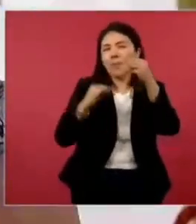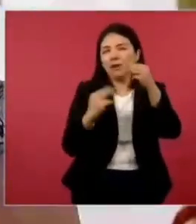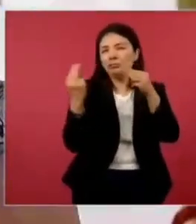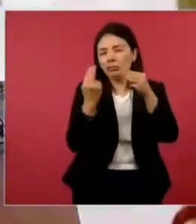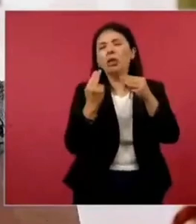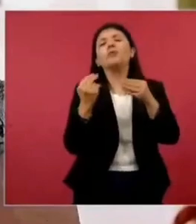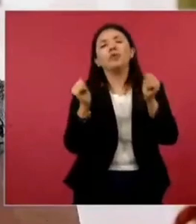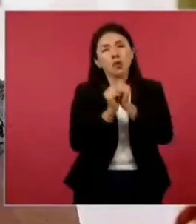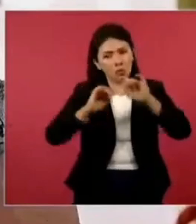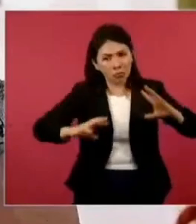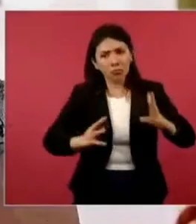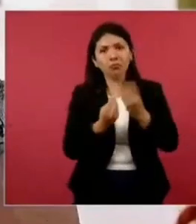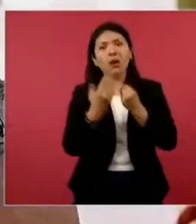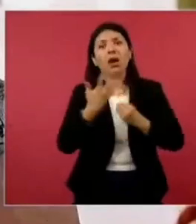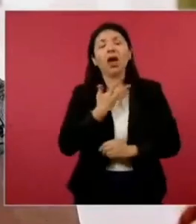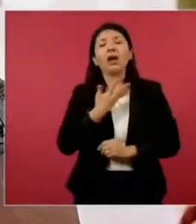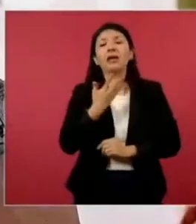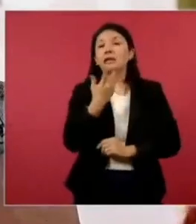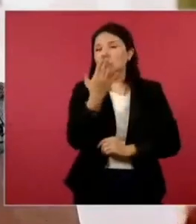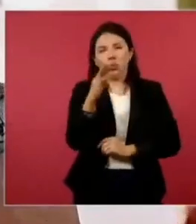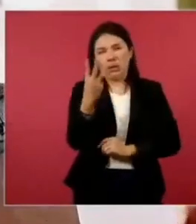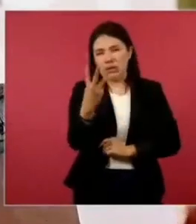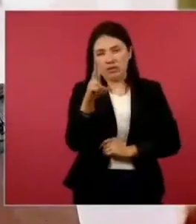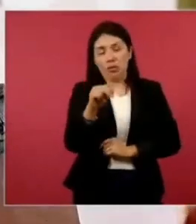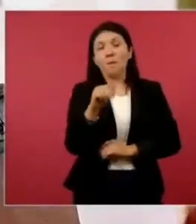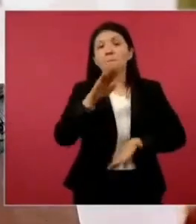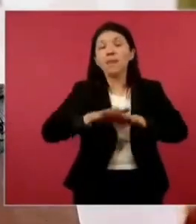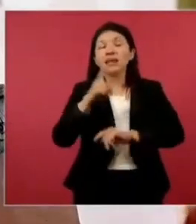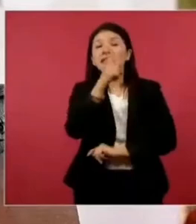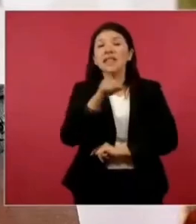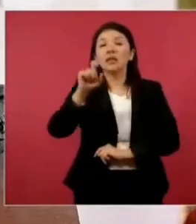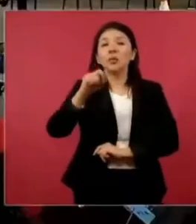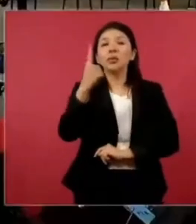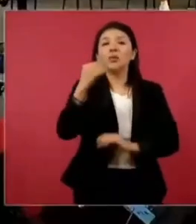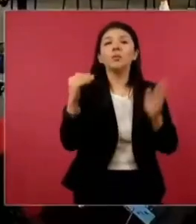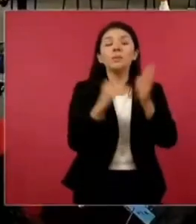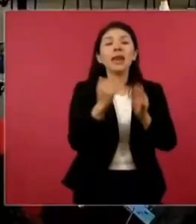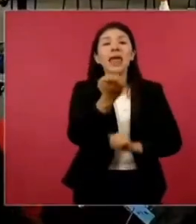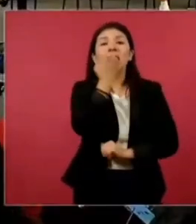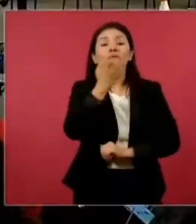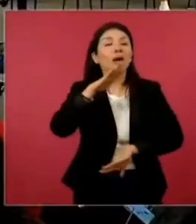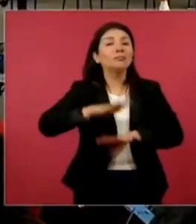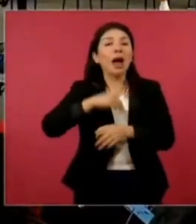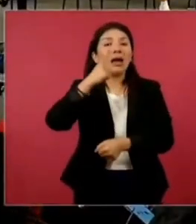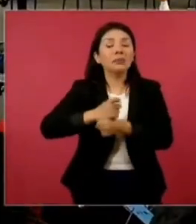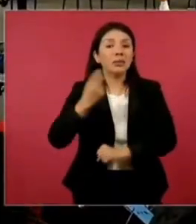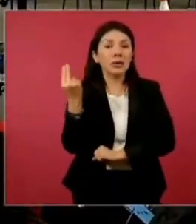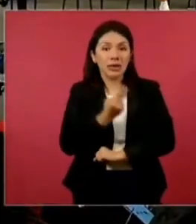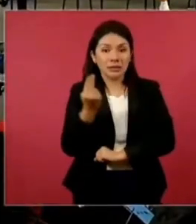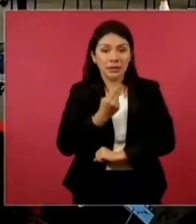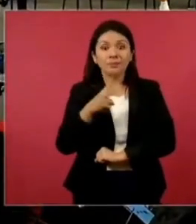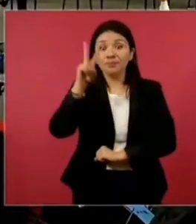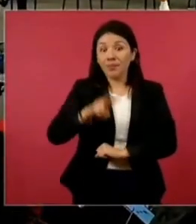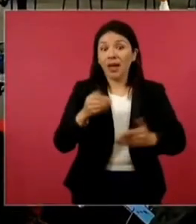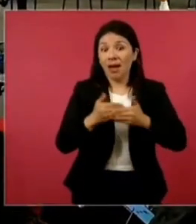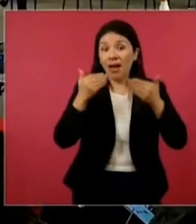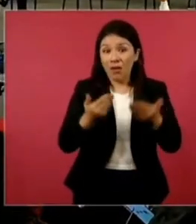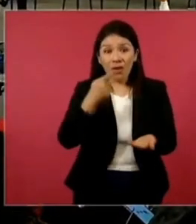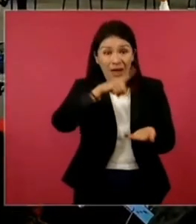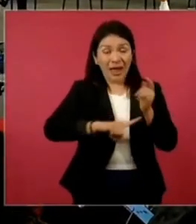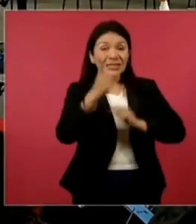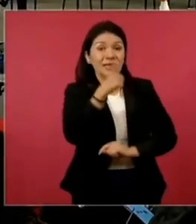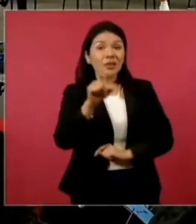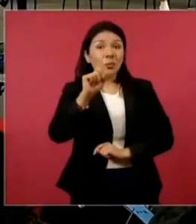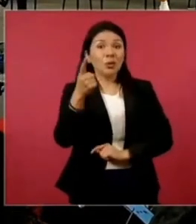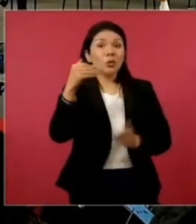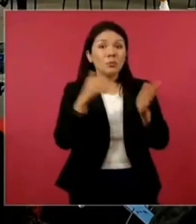de 53.000, sino de 121.000 escuelas prioritarias. Hoy en día, en esas 121.000